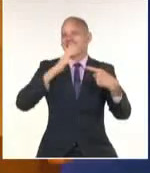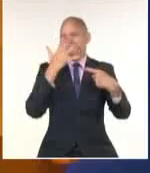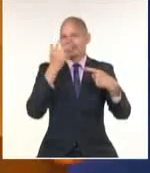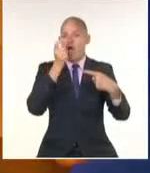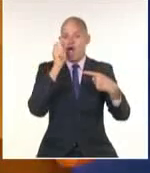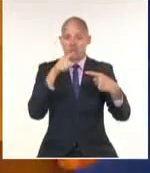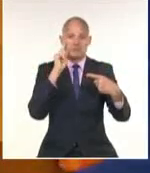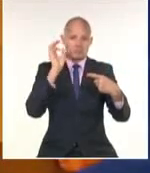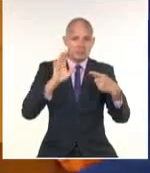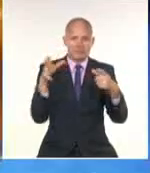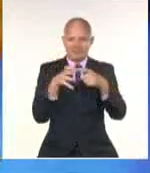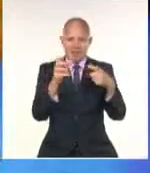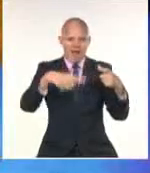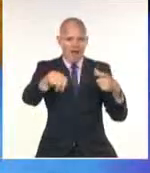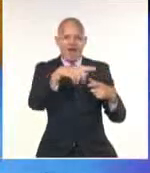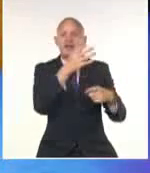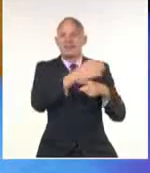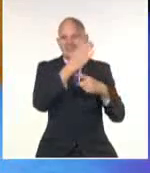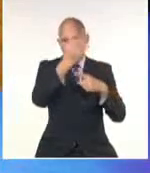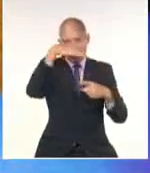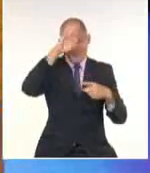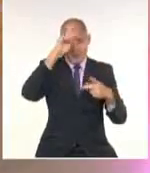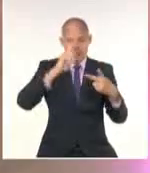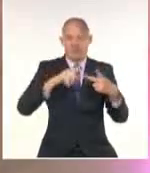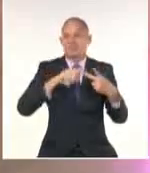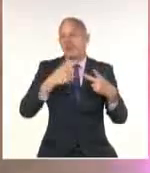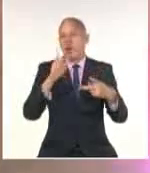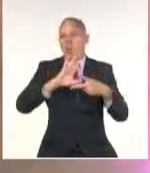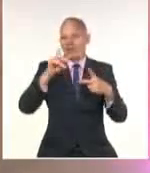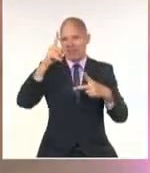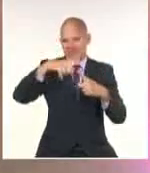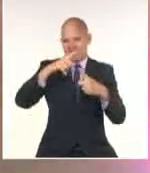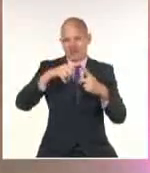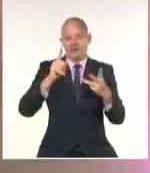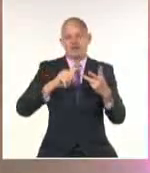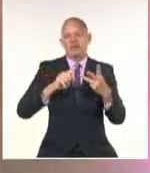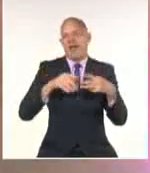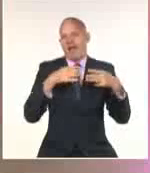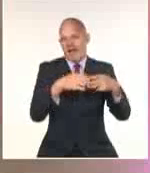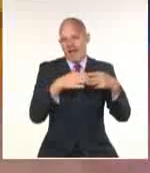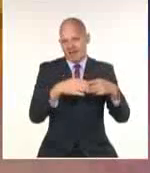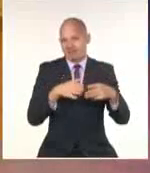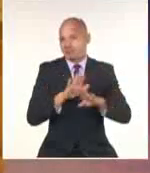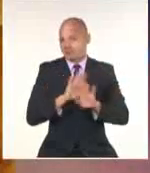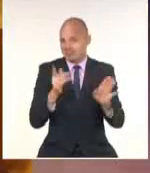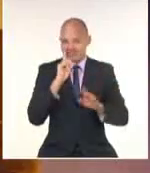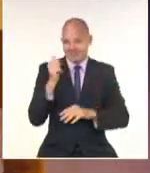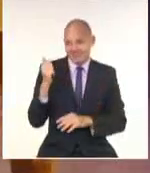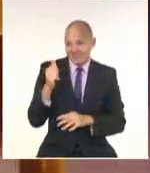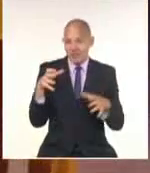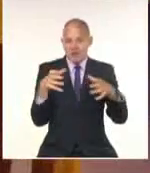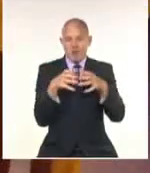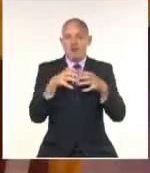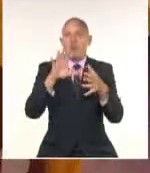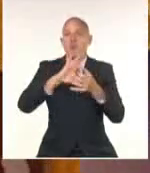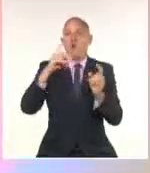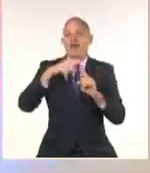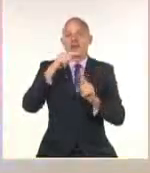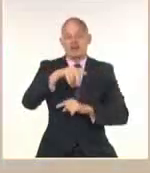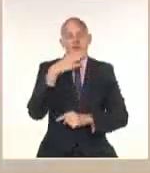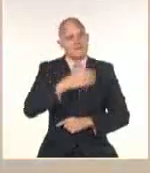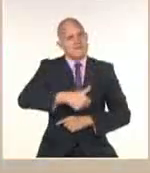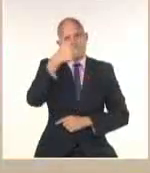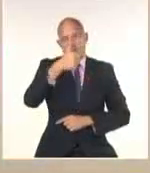que fue secundado por Guantánamo y Granma, respectivamente. El conjunto artístico guantanamero se consideró como el más